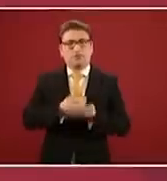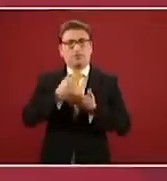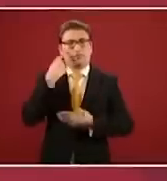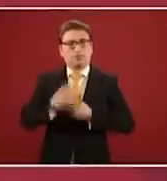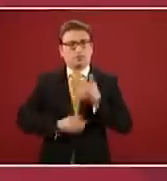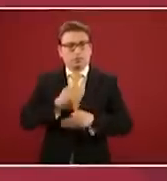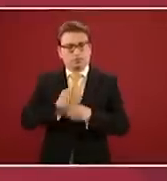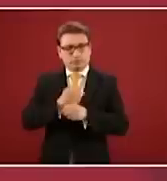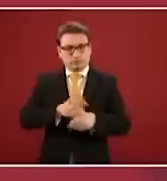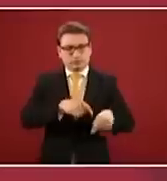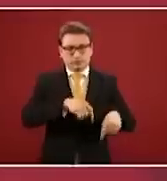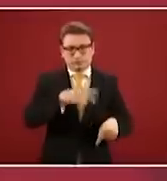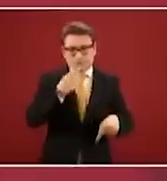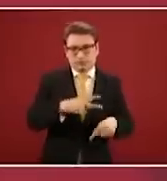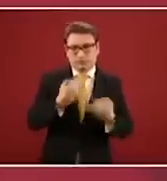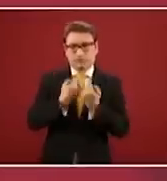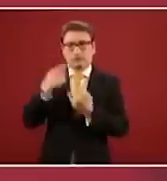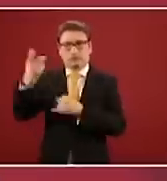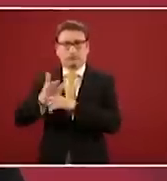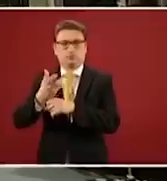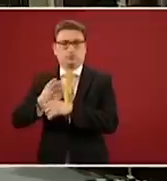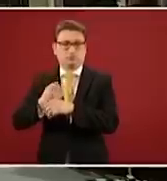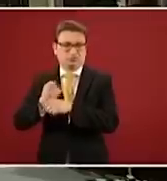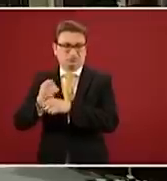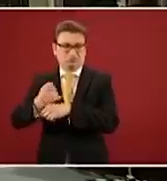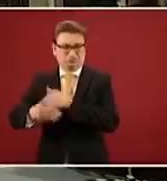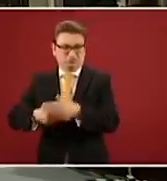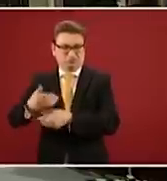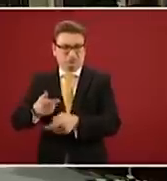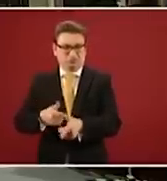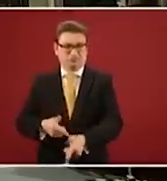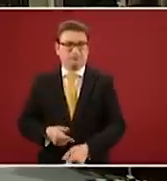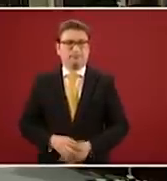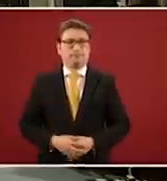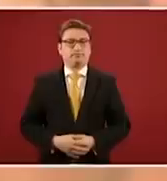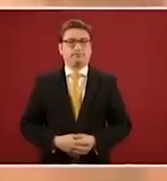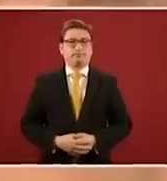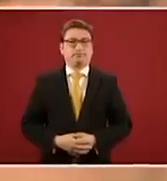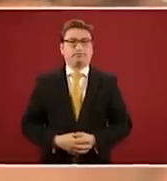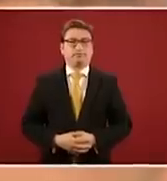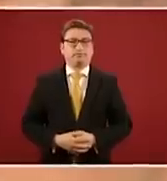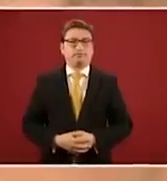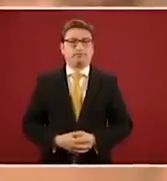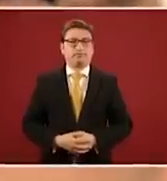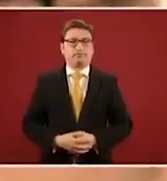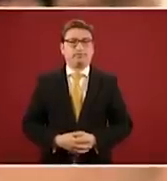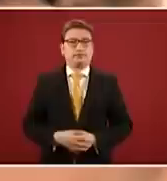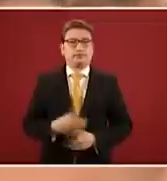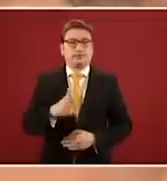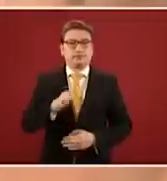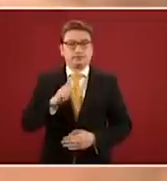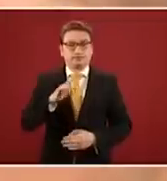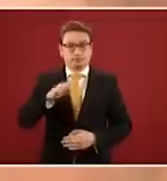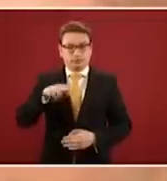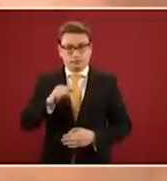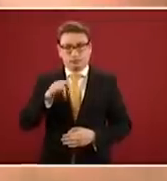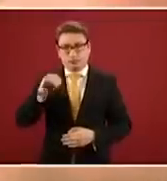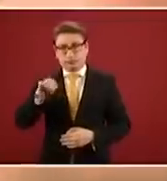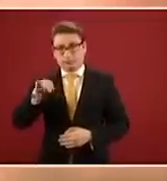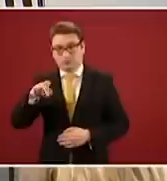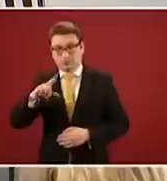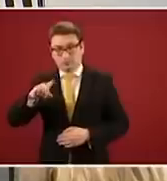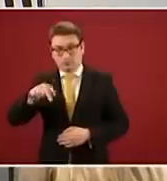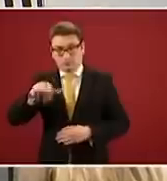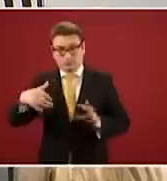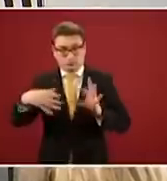en México como en la propia investigación en Estados Unidos. ¿Hay vinculación en el caso de García Luna con Medina Mora? En los casos que